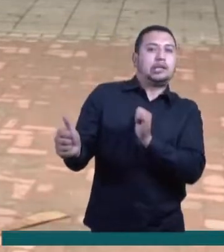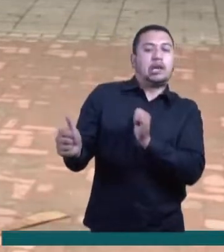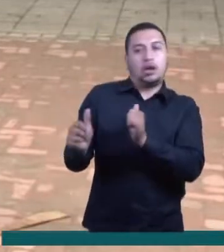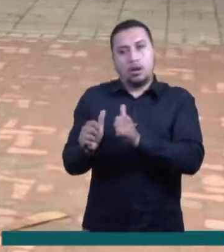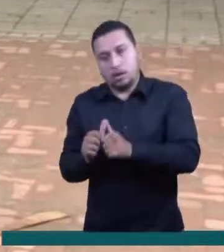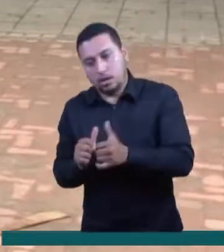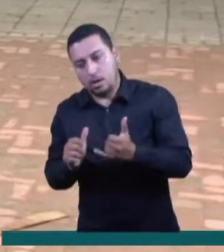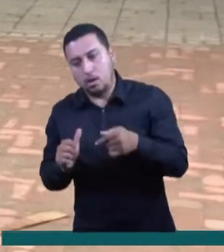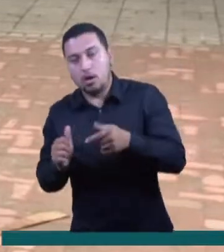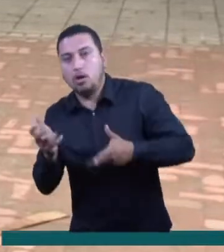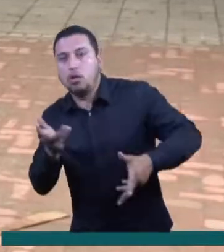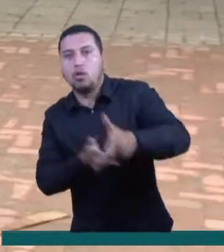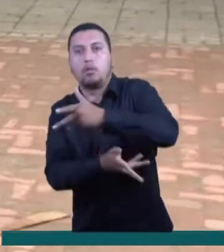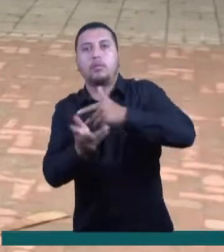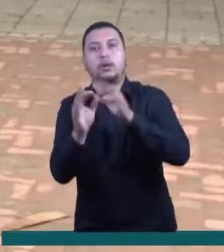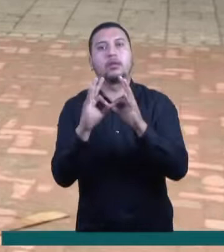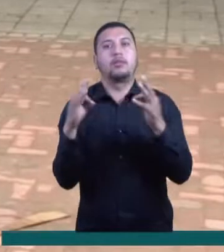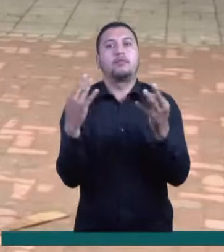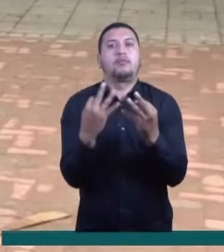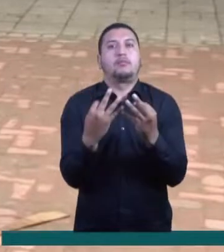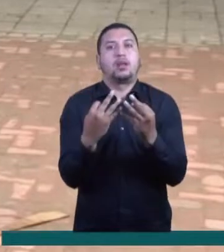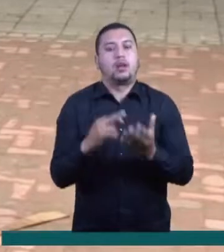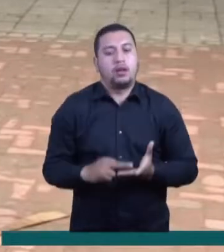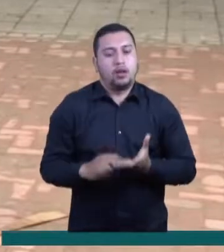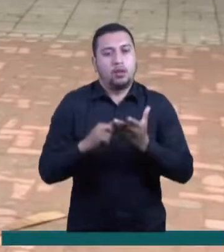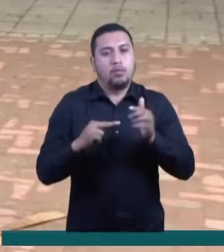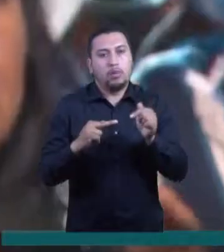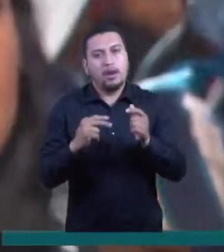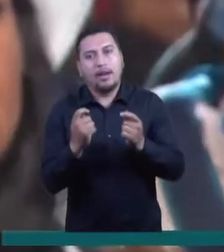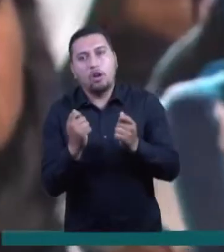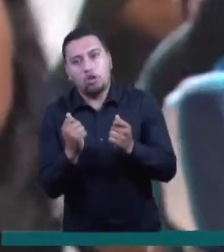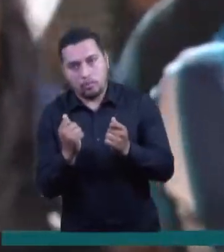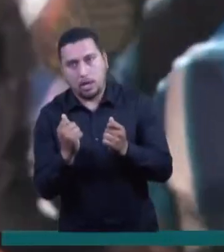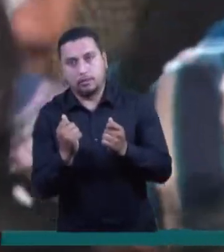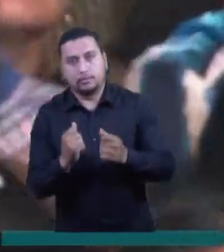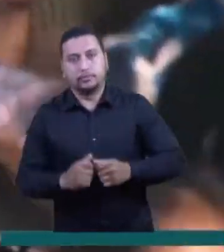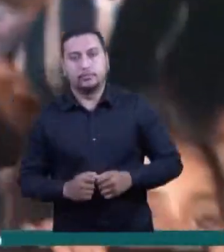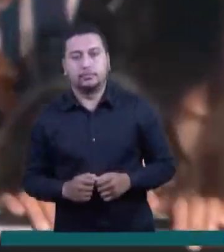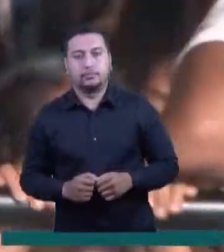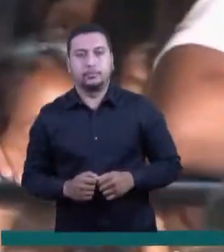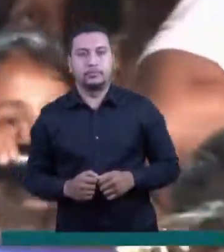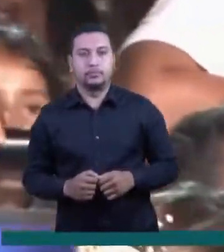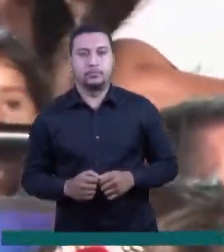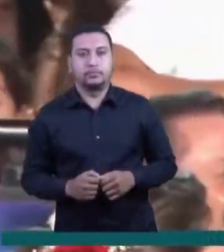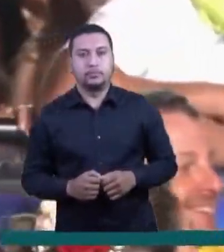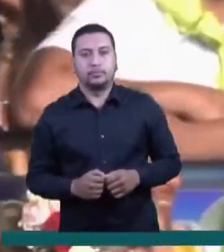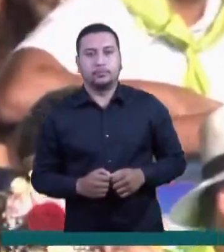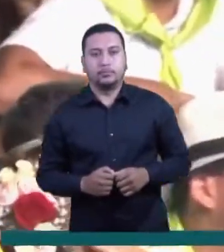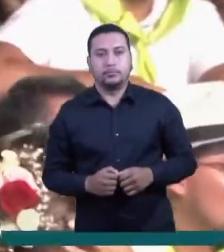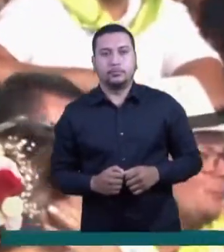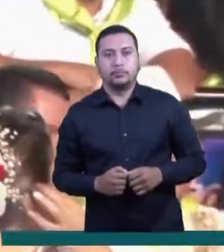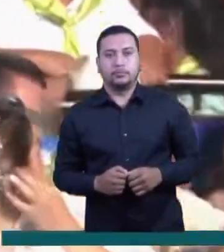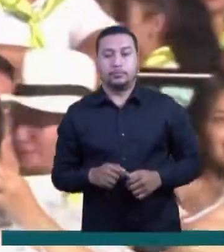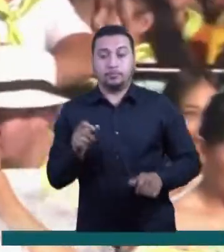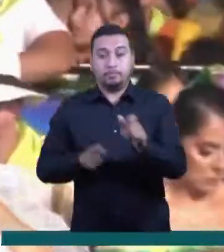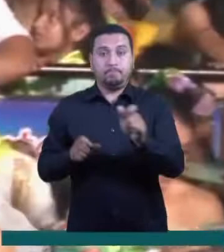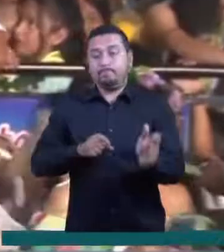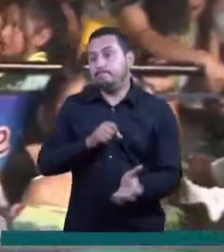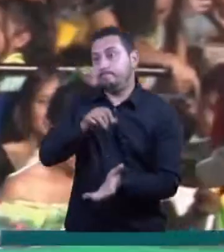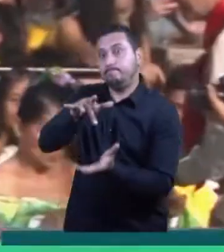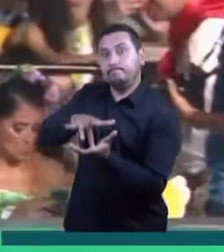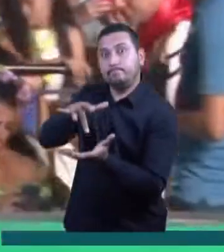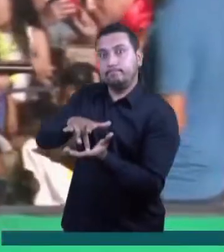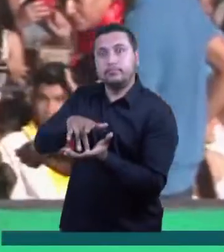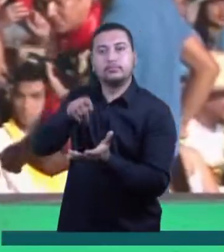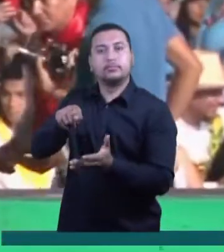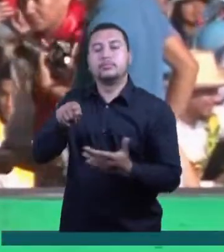perfecta para compartir en familia y para reactivar nuestra economía local. Más grande que tiene el país. Lo primero que manifestaron los